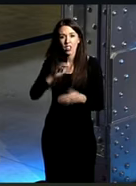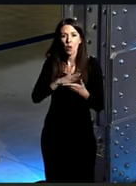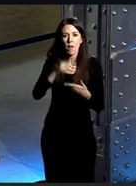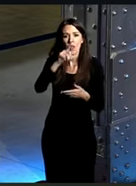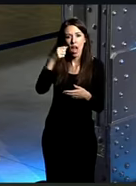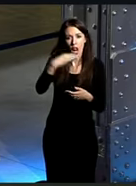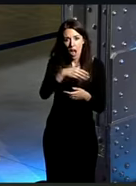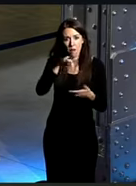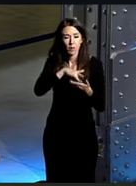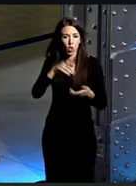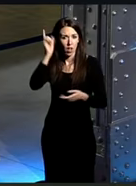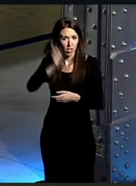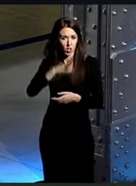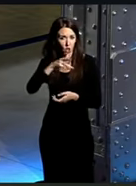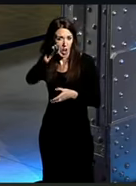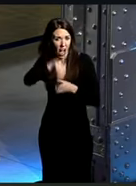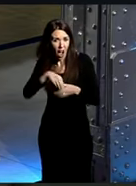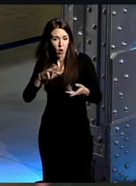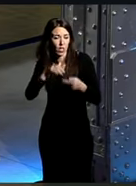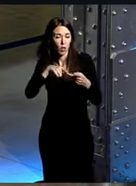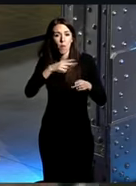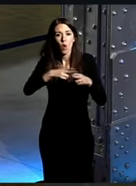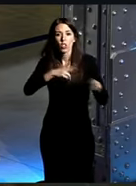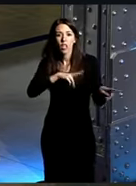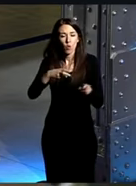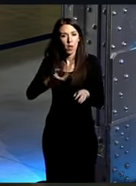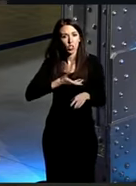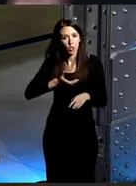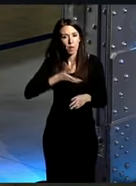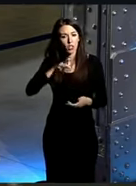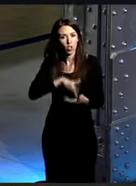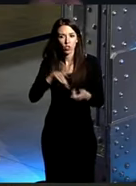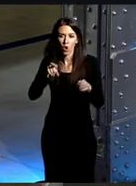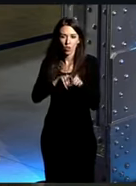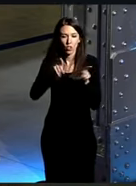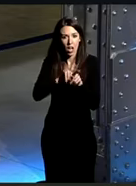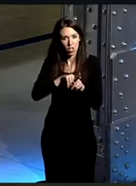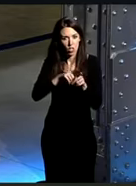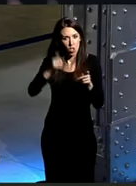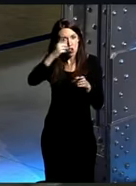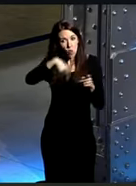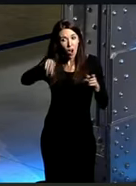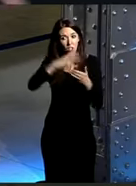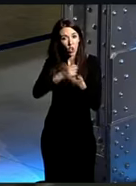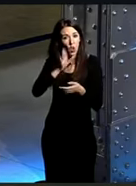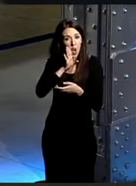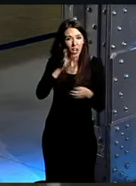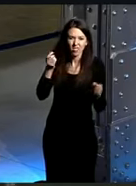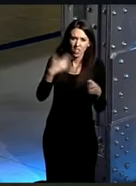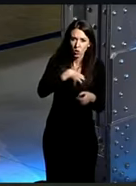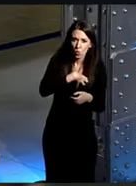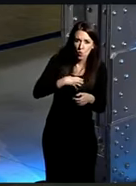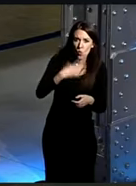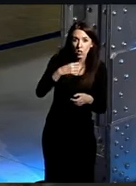y ahora es el director desde hace 2 años, y ahora con las nuevas políticas del ayuntamiento se está dando un círculo virtuoso donde todo eso que antes era muy